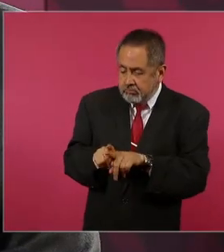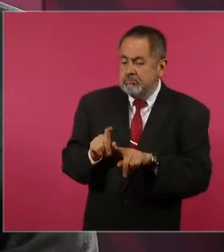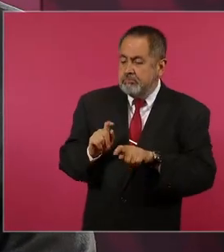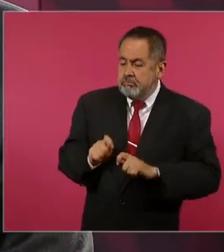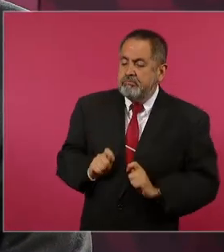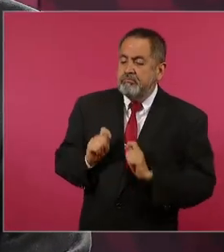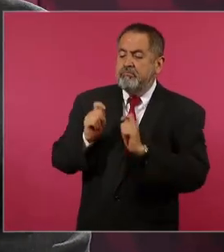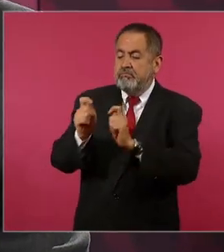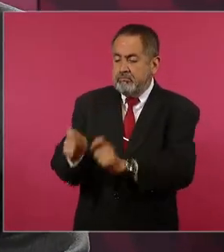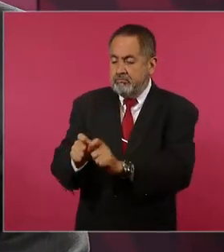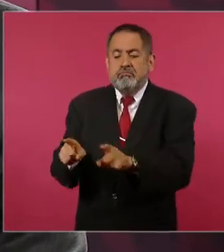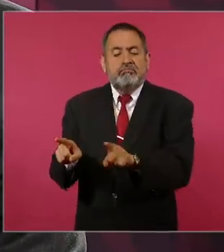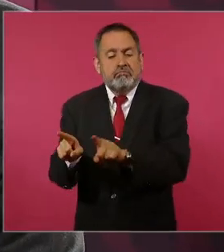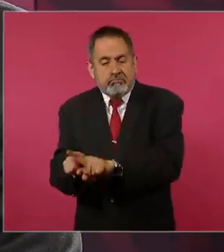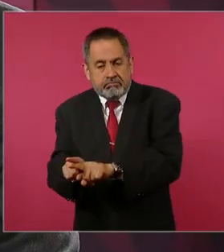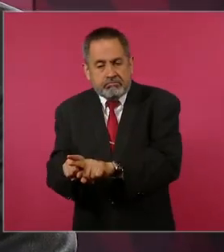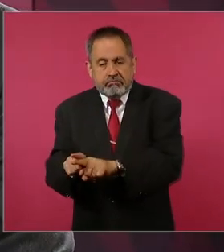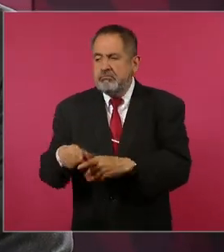ve, al contrario,